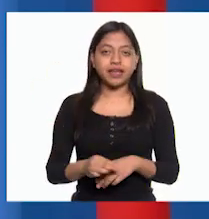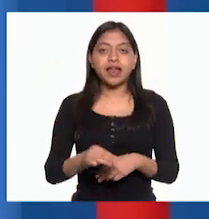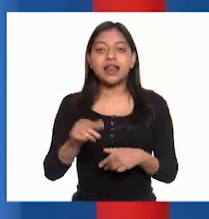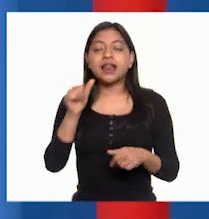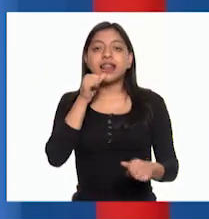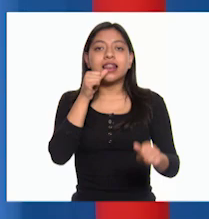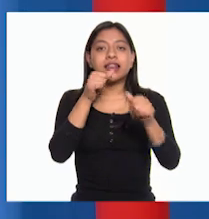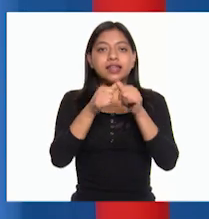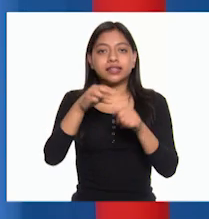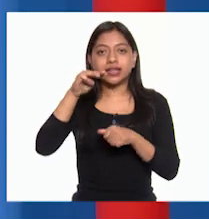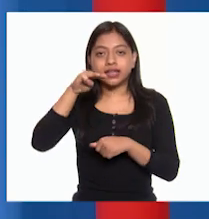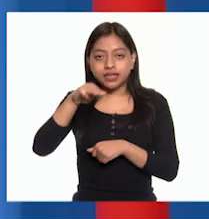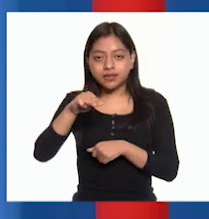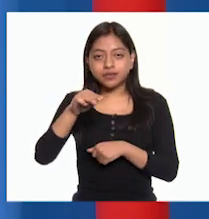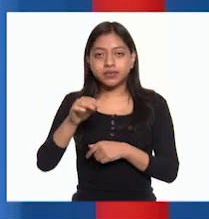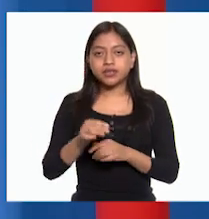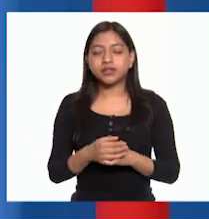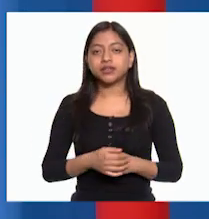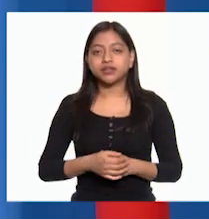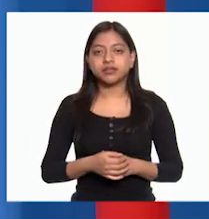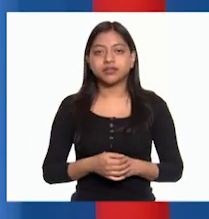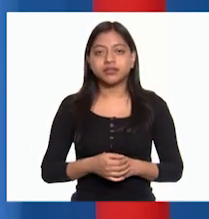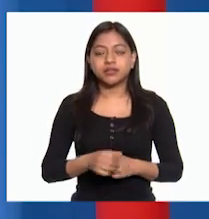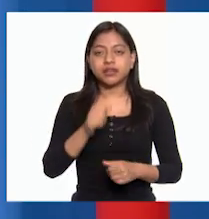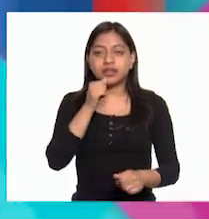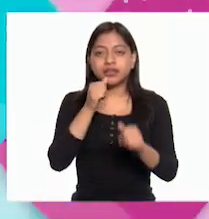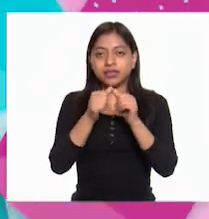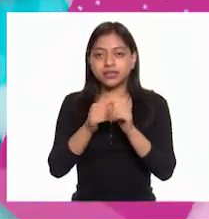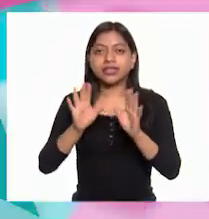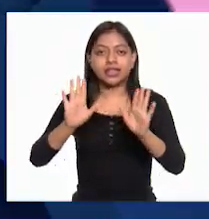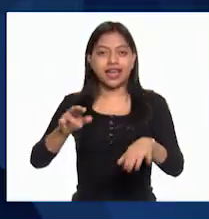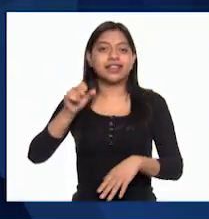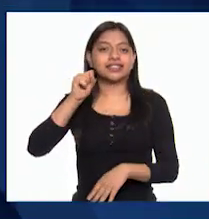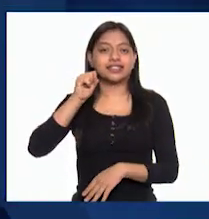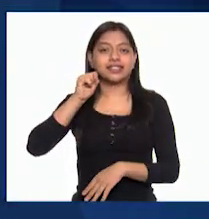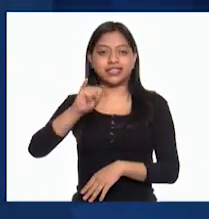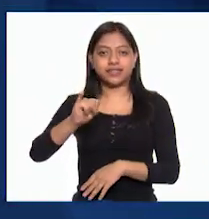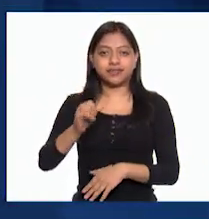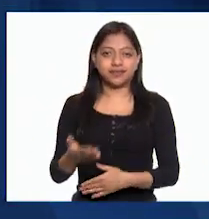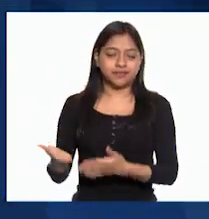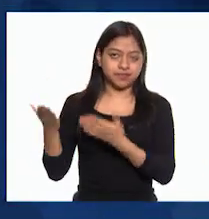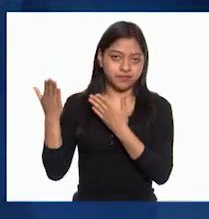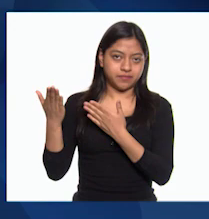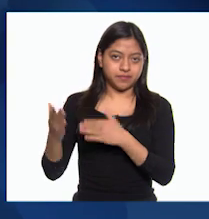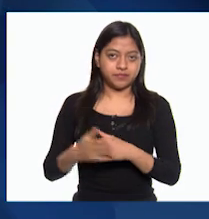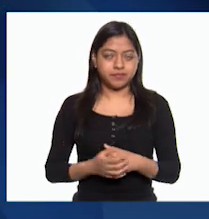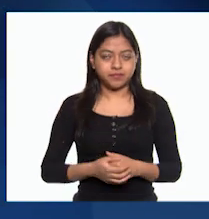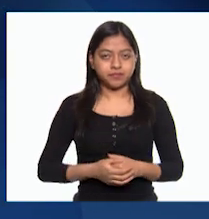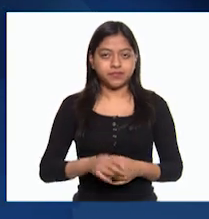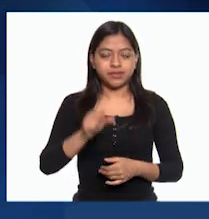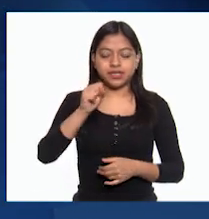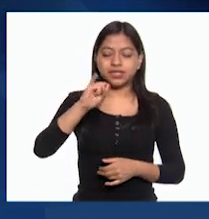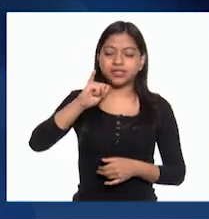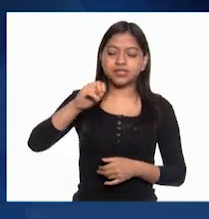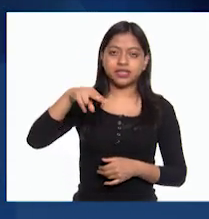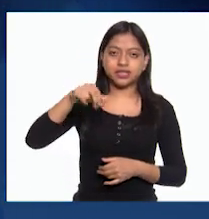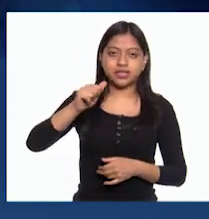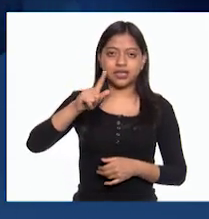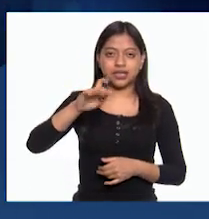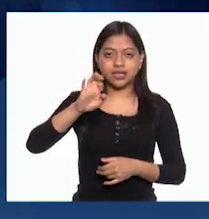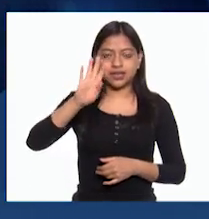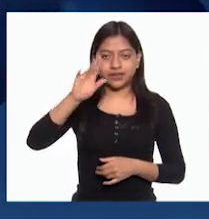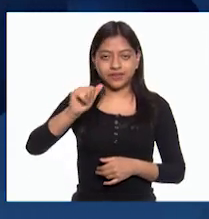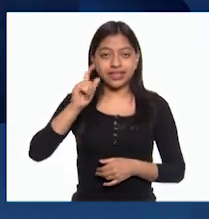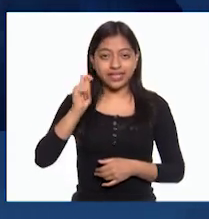¡Ay! Llega la S muy rápido. Aquí está. Sí. Sinalefa. Dice aquí: unión en